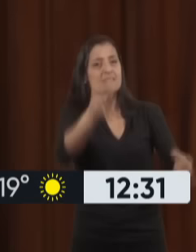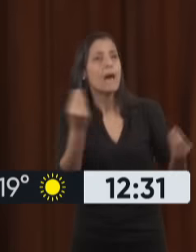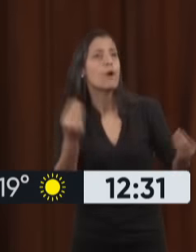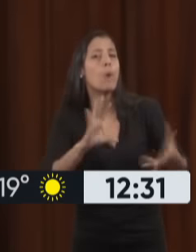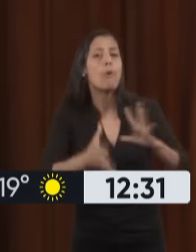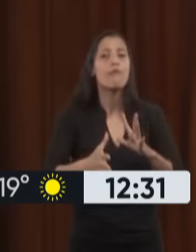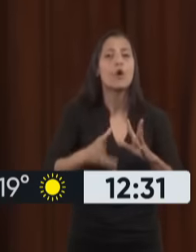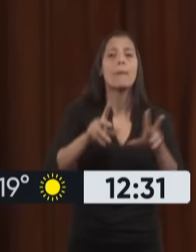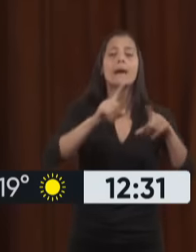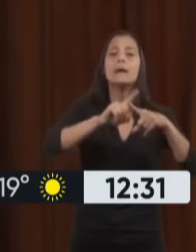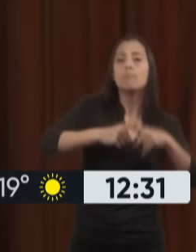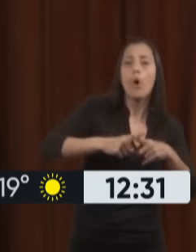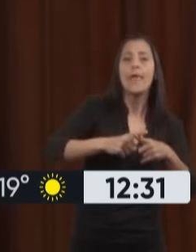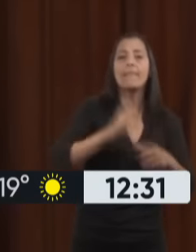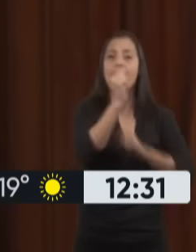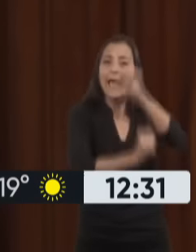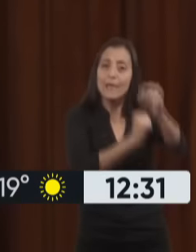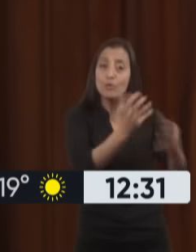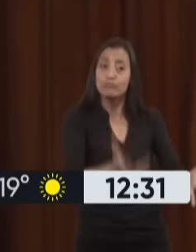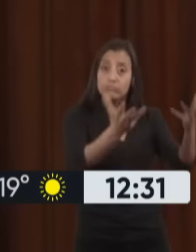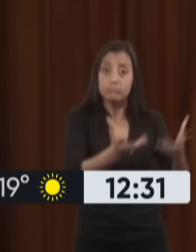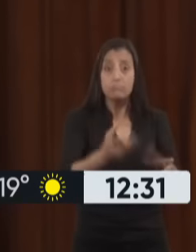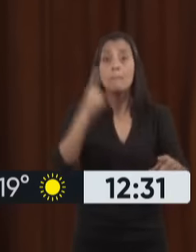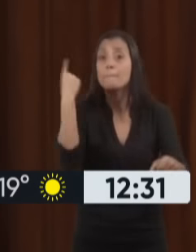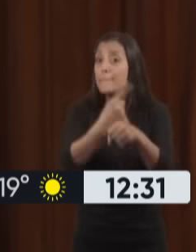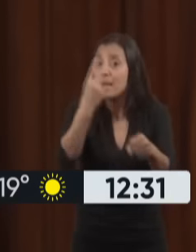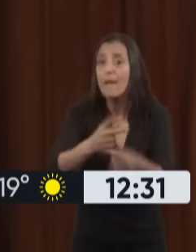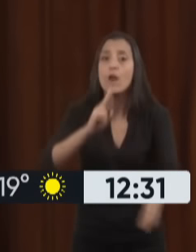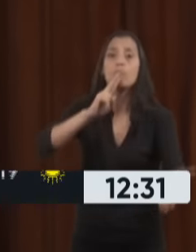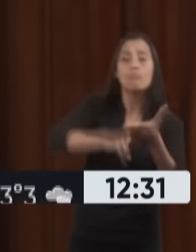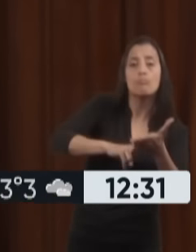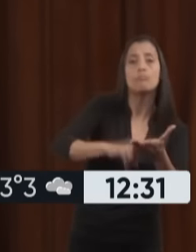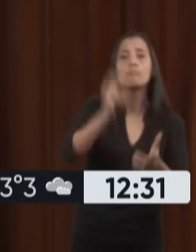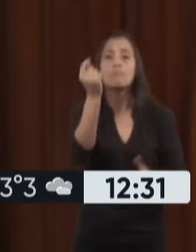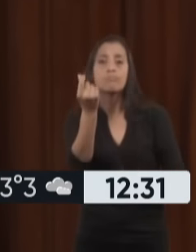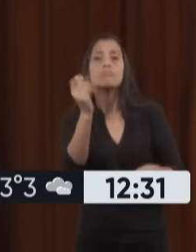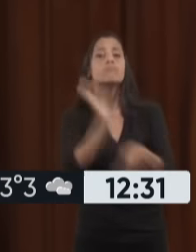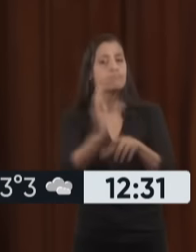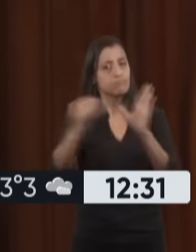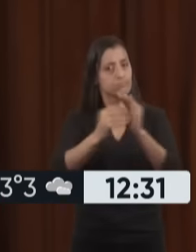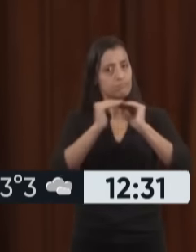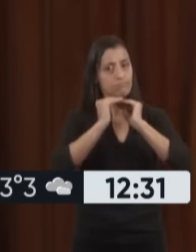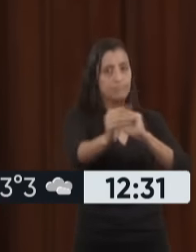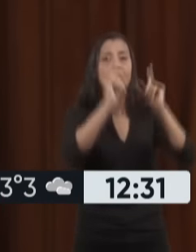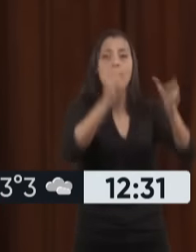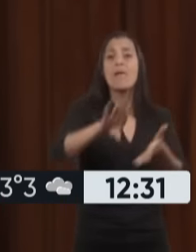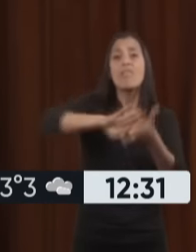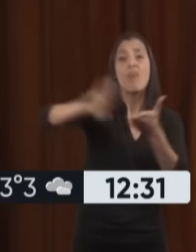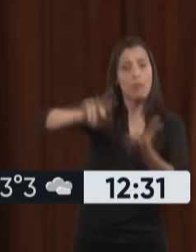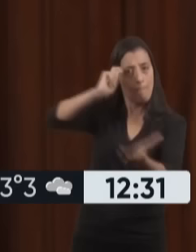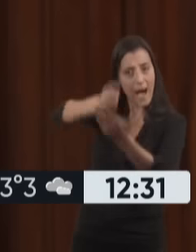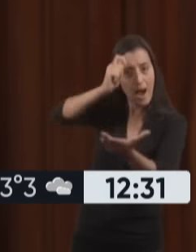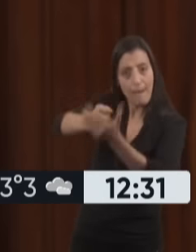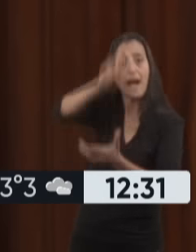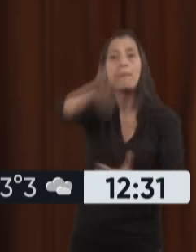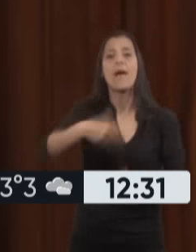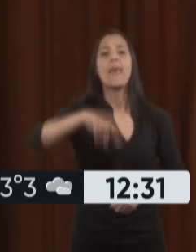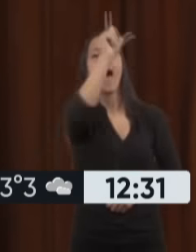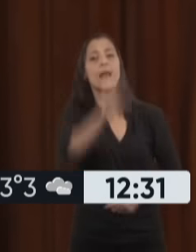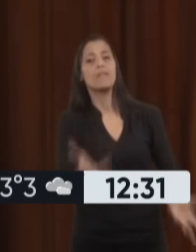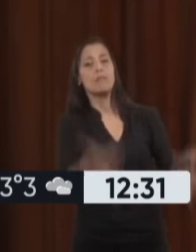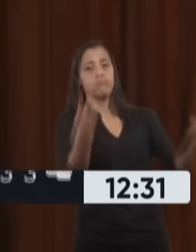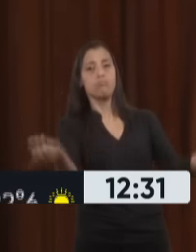política industrial? Tener una buena política fiscal y monetaria, honrar las deudas y recuperar la credibilidad del país para que